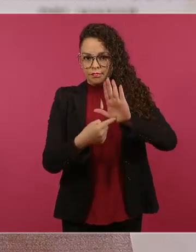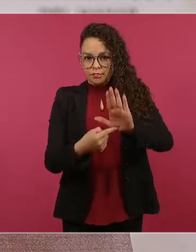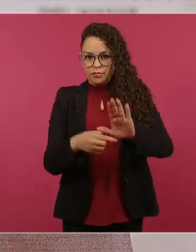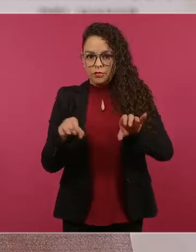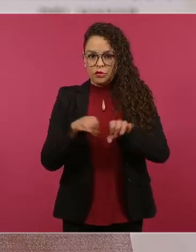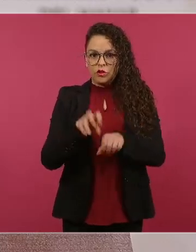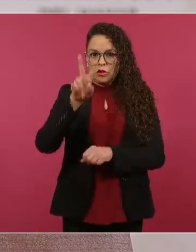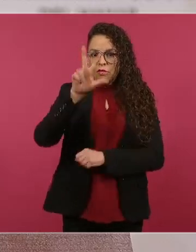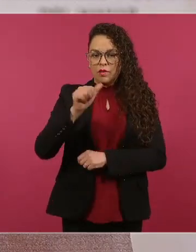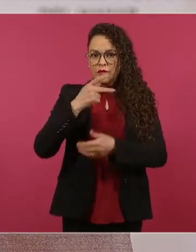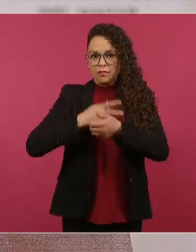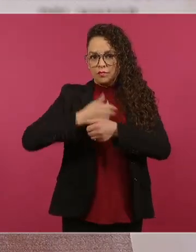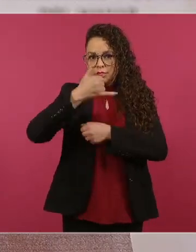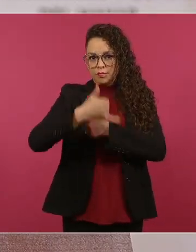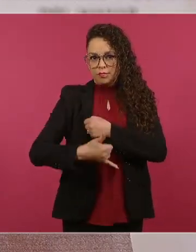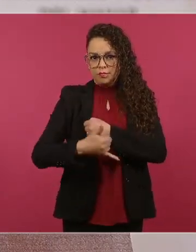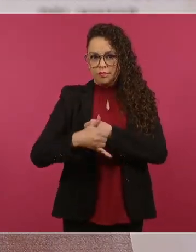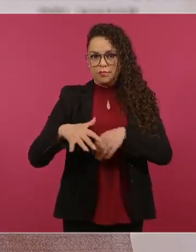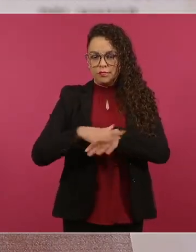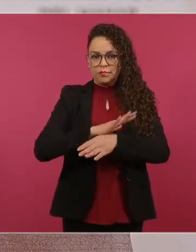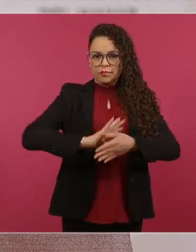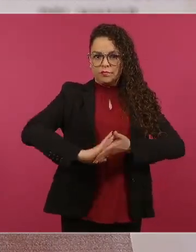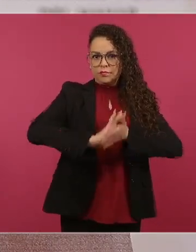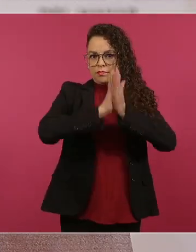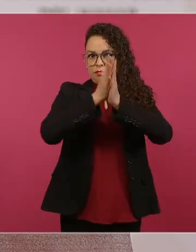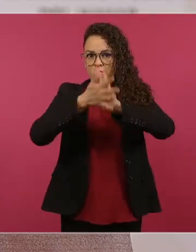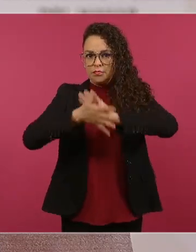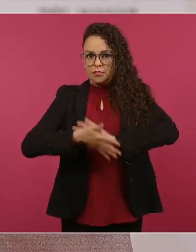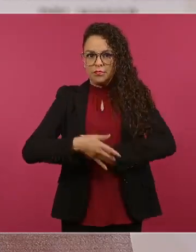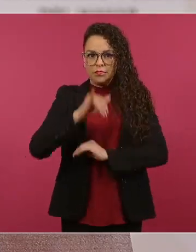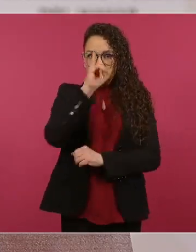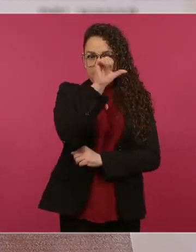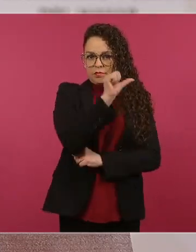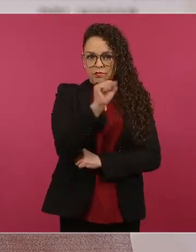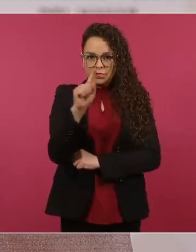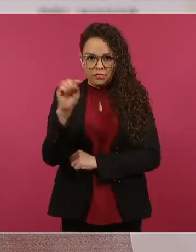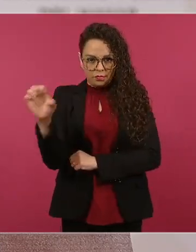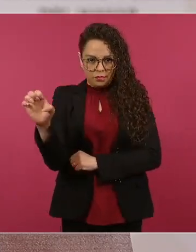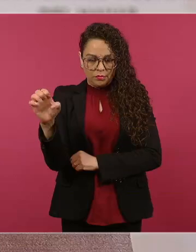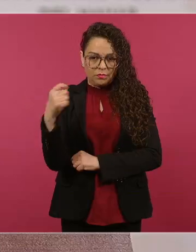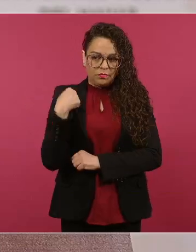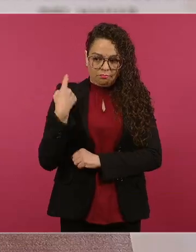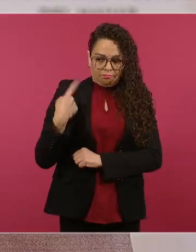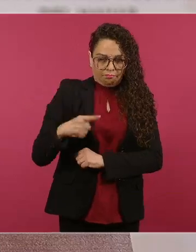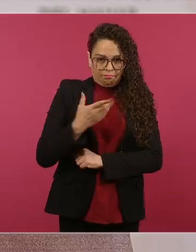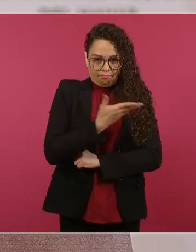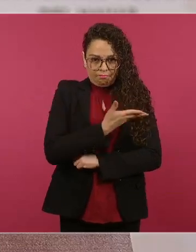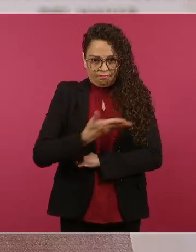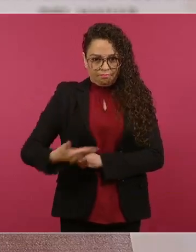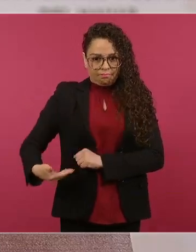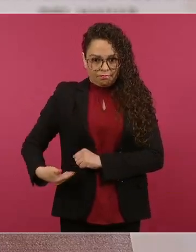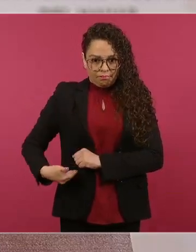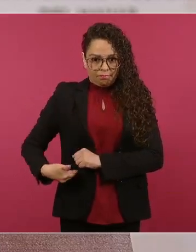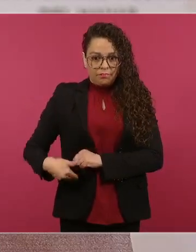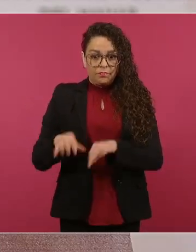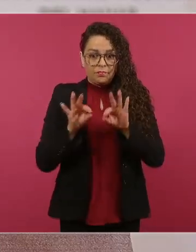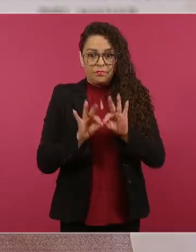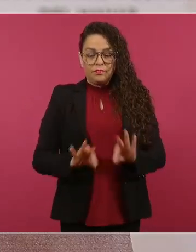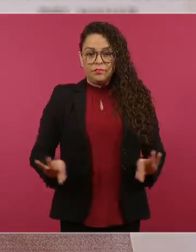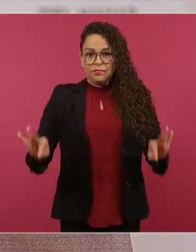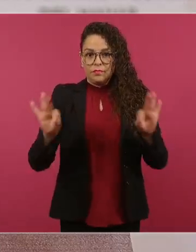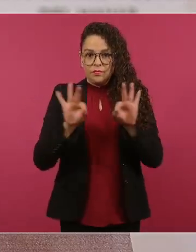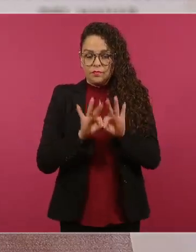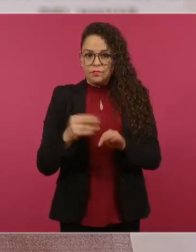al proyecto de la transformación del ISSSTE. Esto en cumplimiento a la instrucción del señor presidente de rescatar